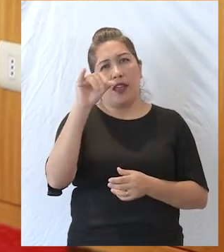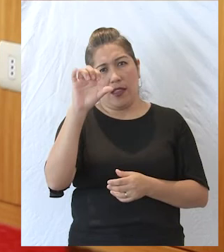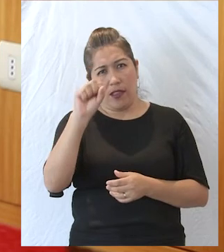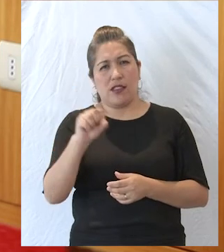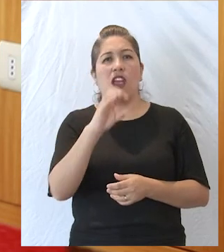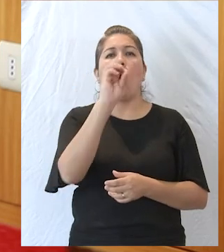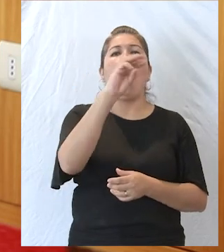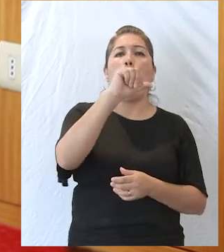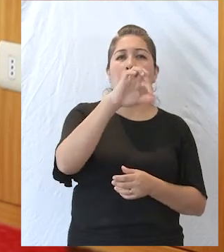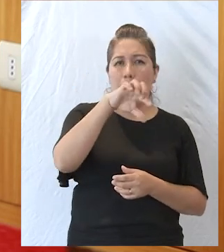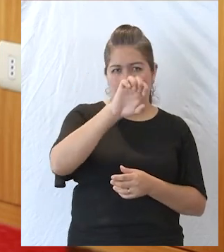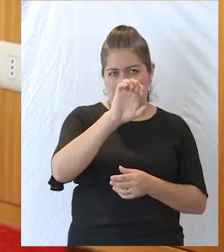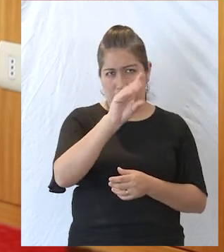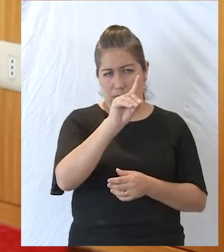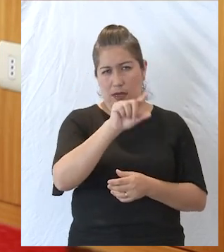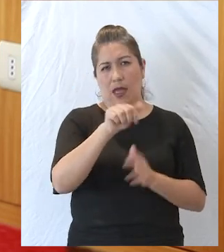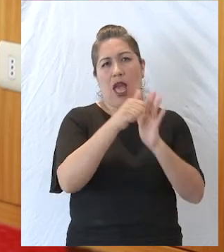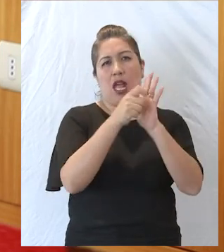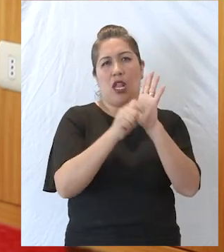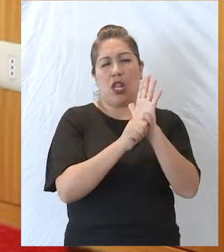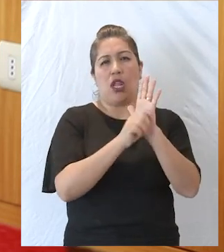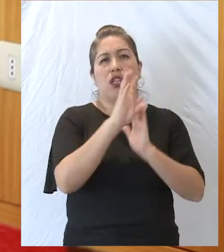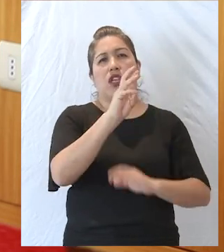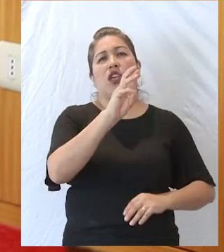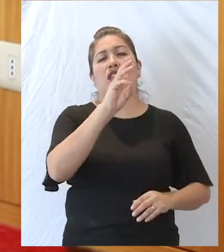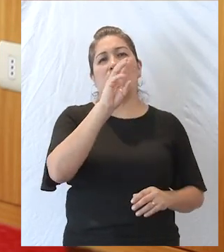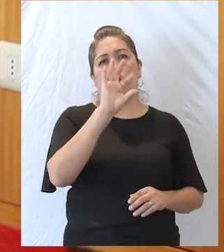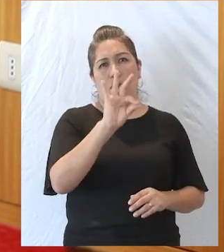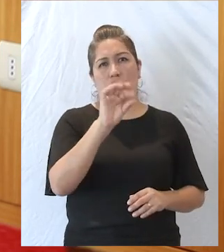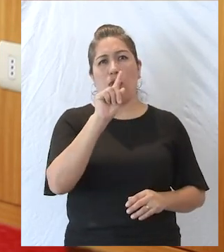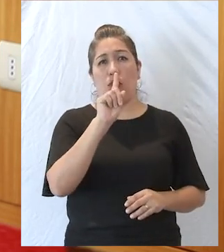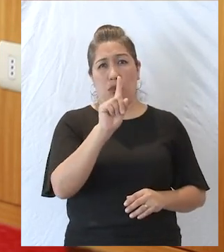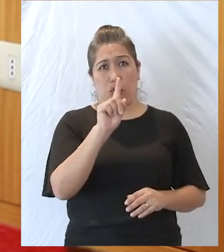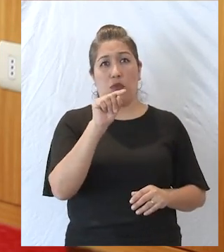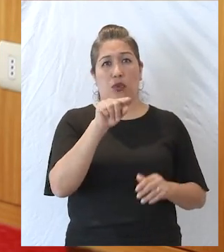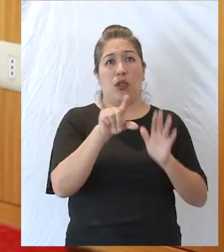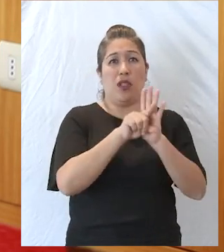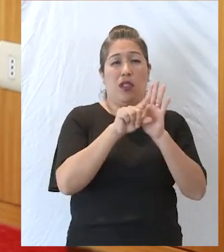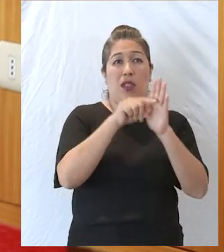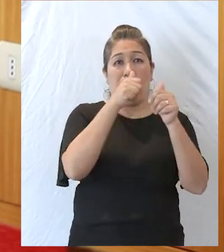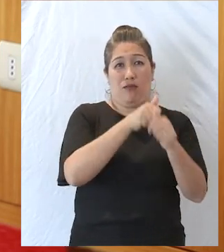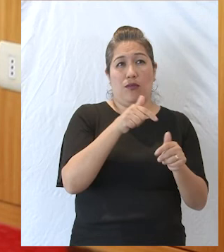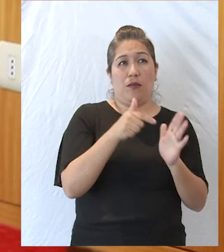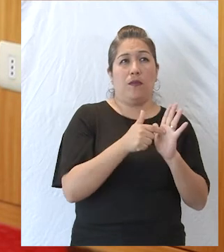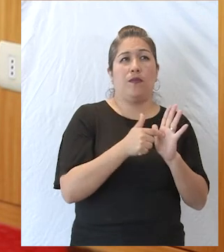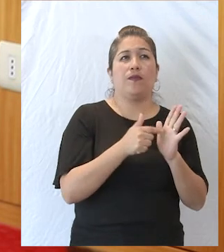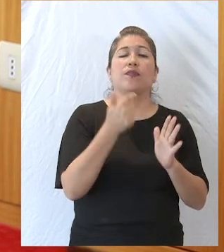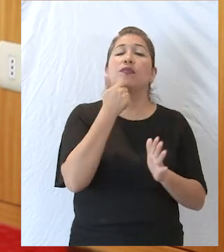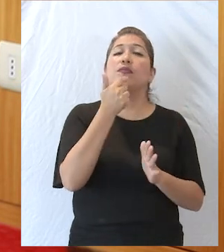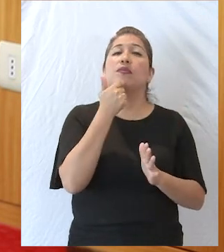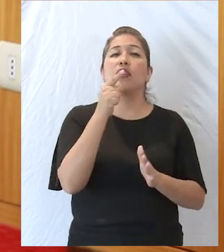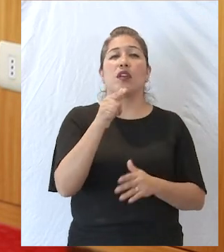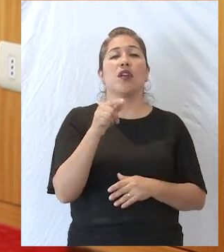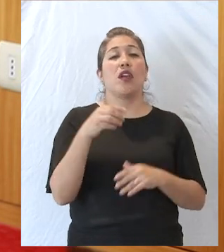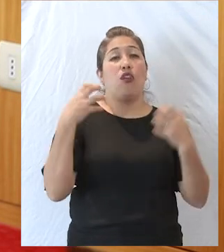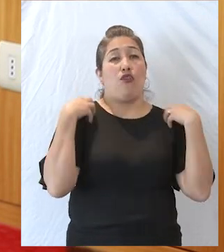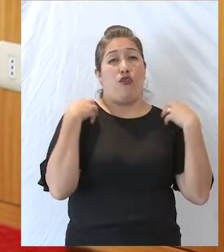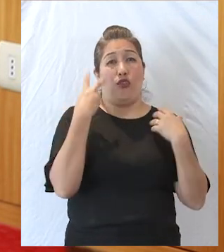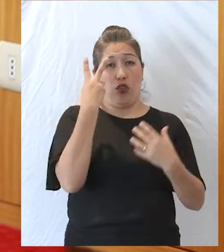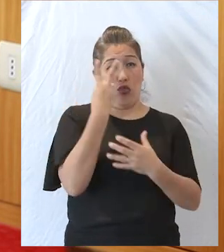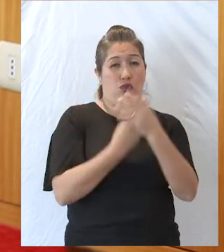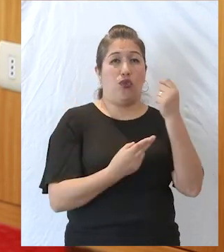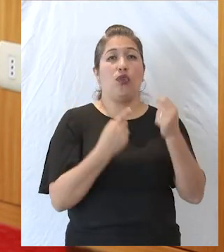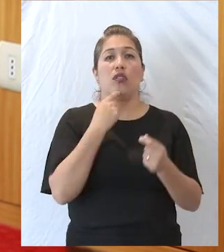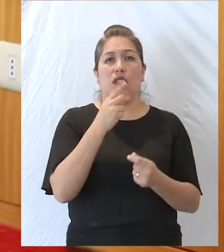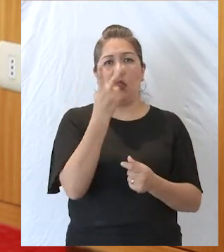las OREIS y las OMAPES, de acuerdo al artículo 69.1 y 70.1 de la ley 29.973, las